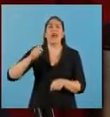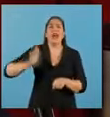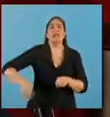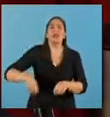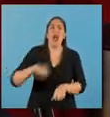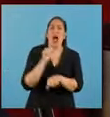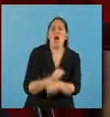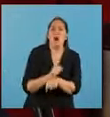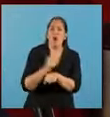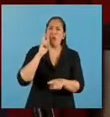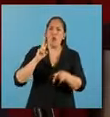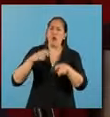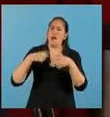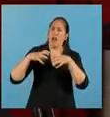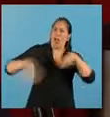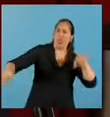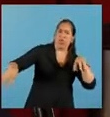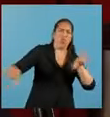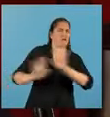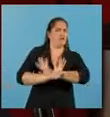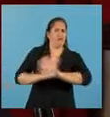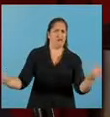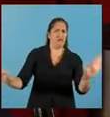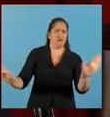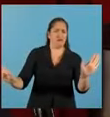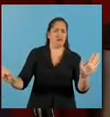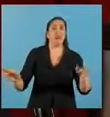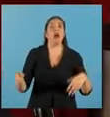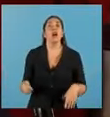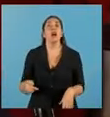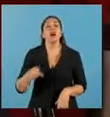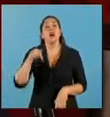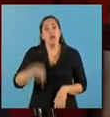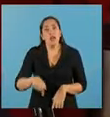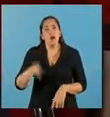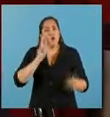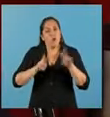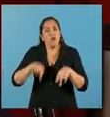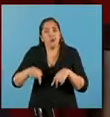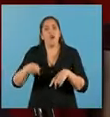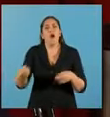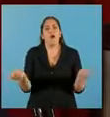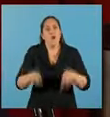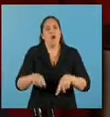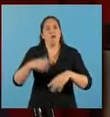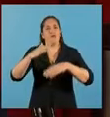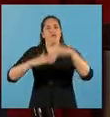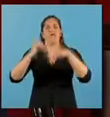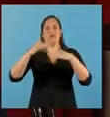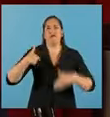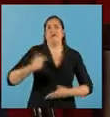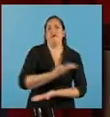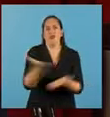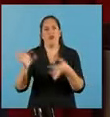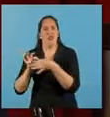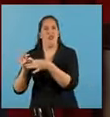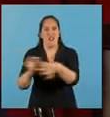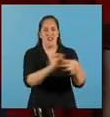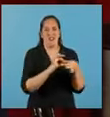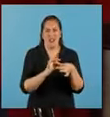nos desunen. El punto de partida de esta construcción social no puede ser otro que